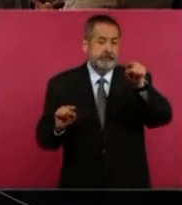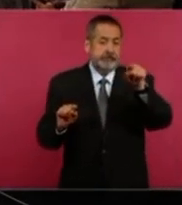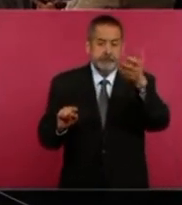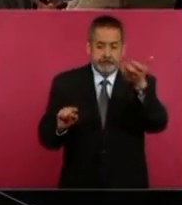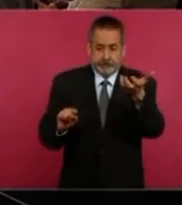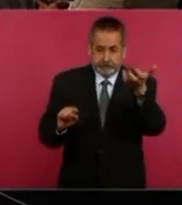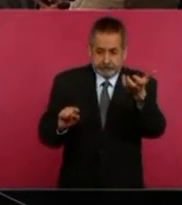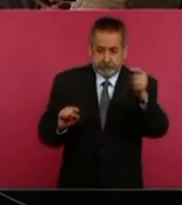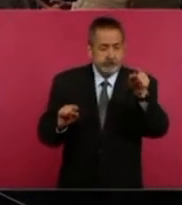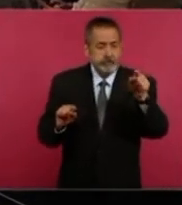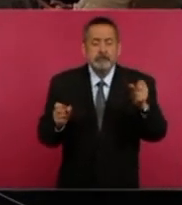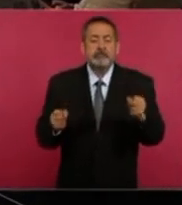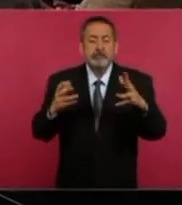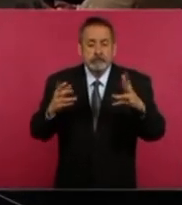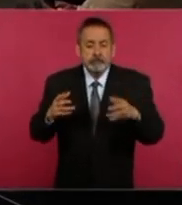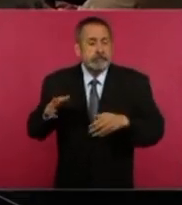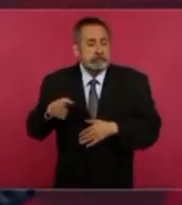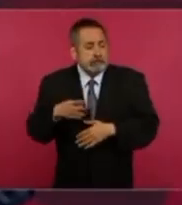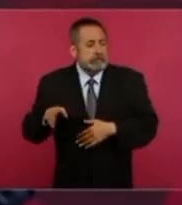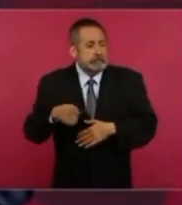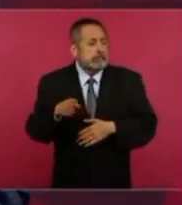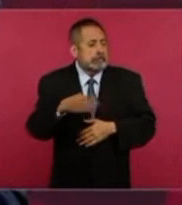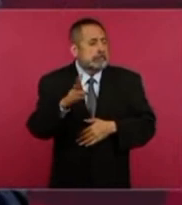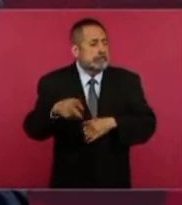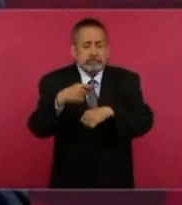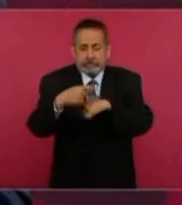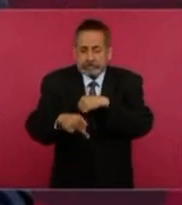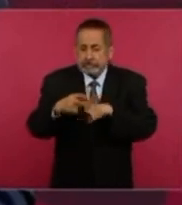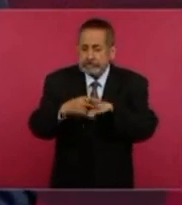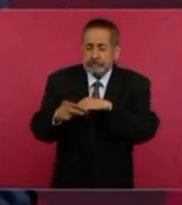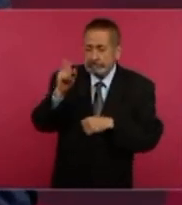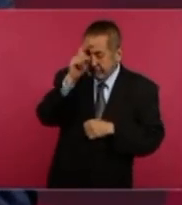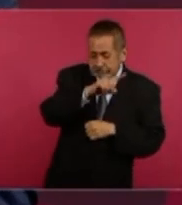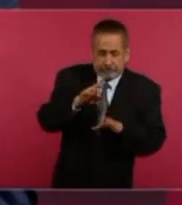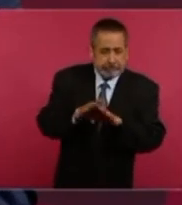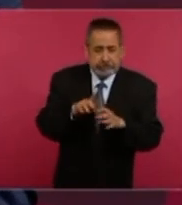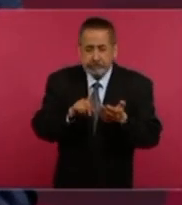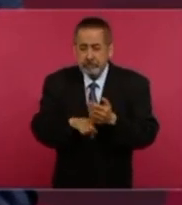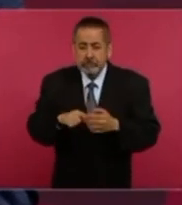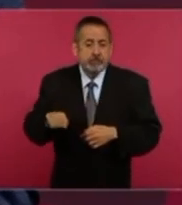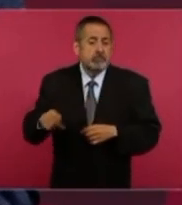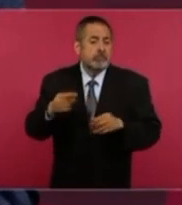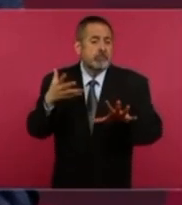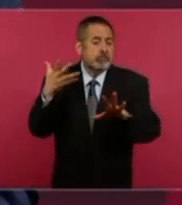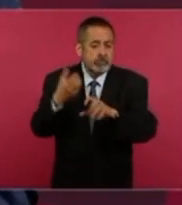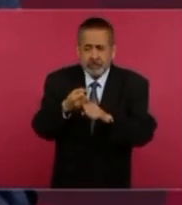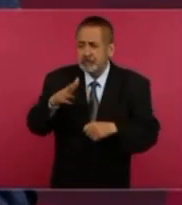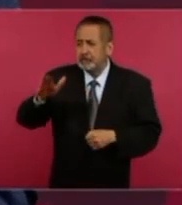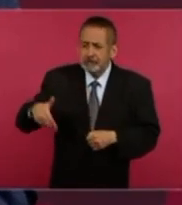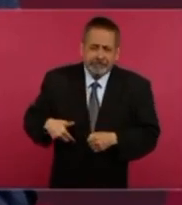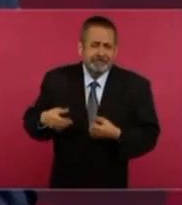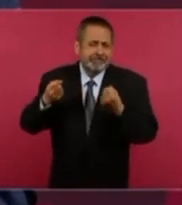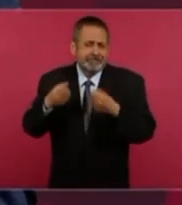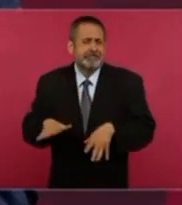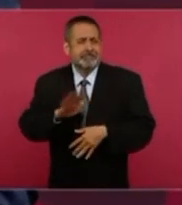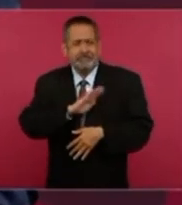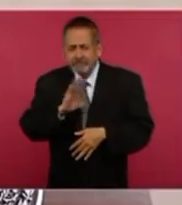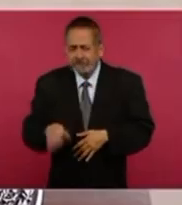Cuántos riesgos, pérdida de vidas por accidentes